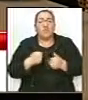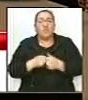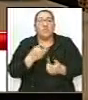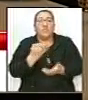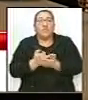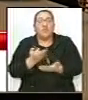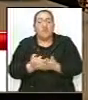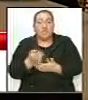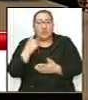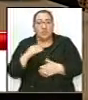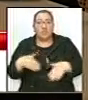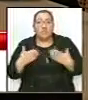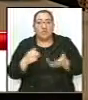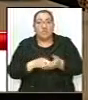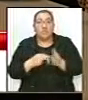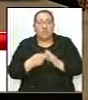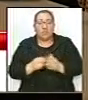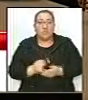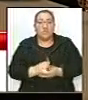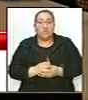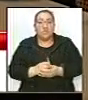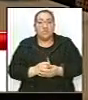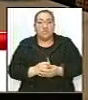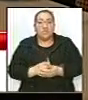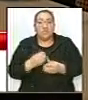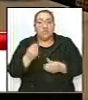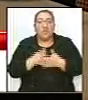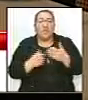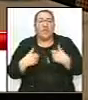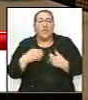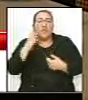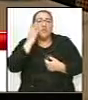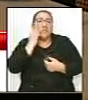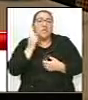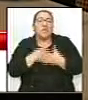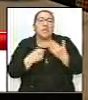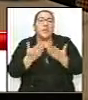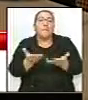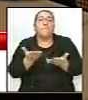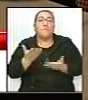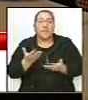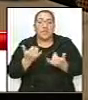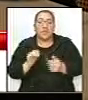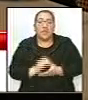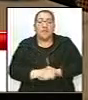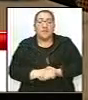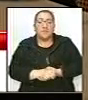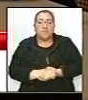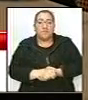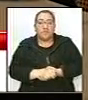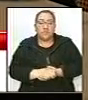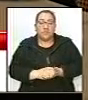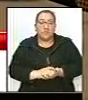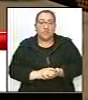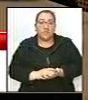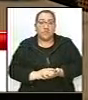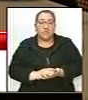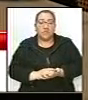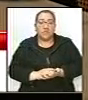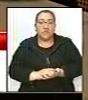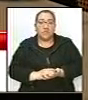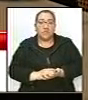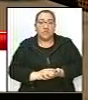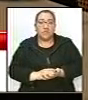facturación para poder ser considerados como experiencia, que es lo que piden en un proceso de licitación.